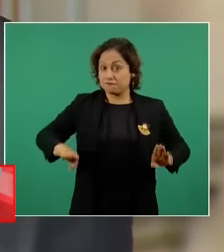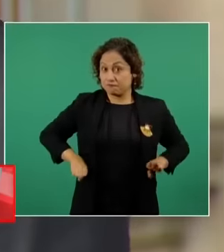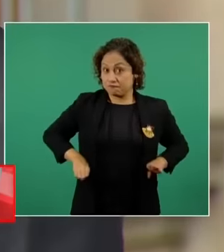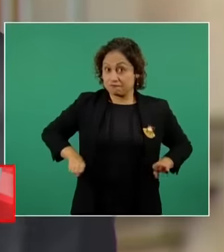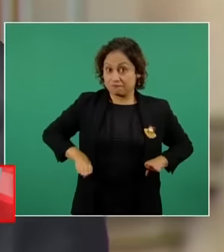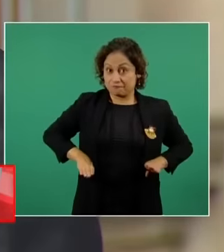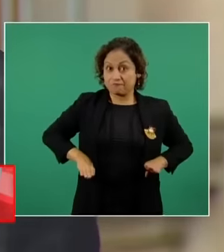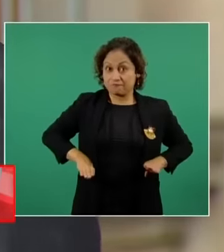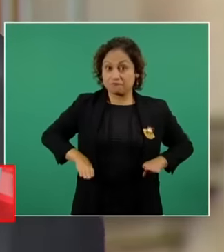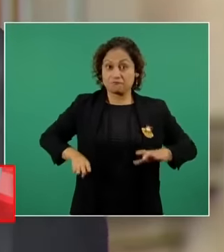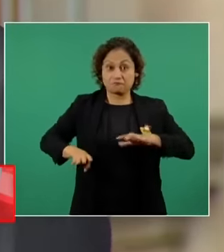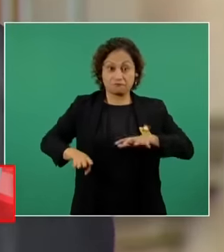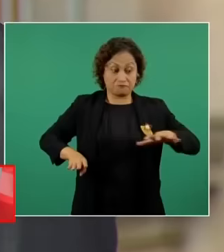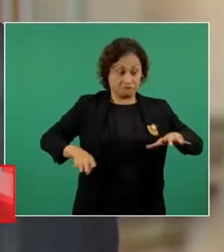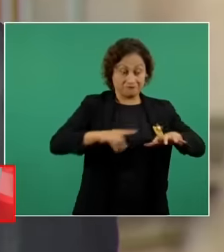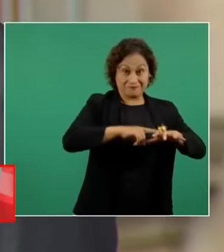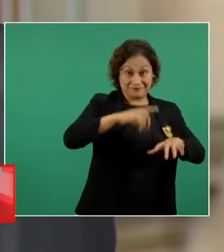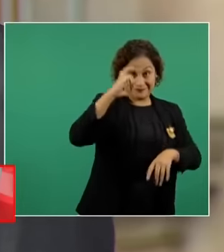A él le tocó